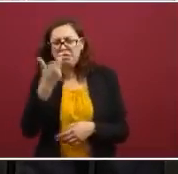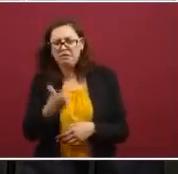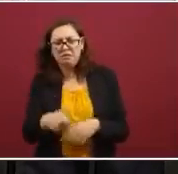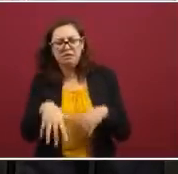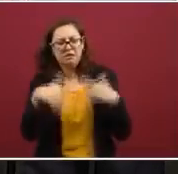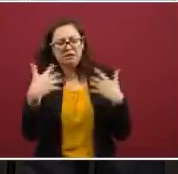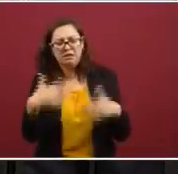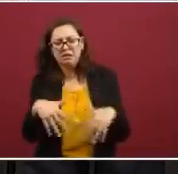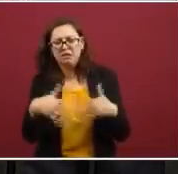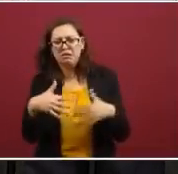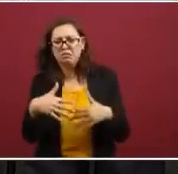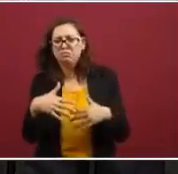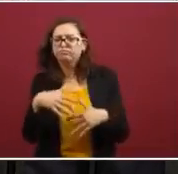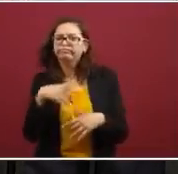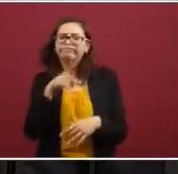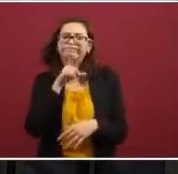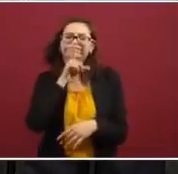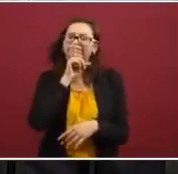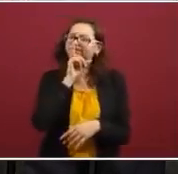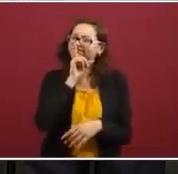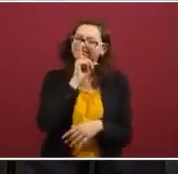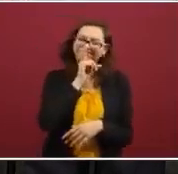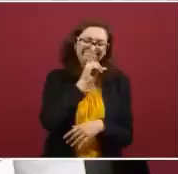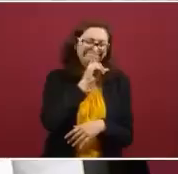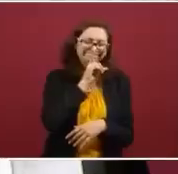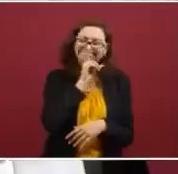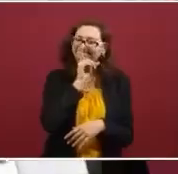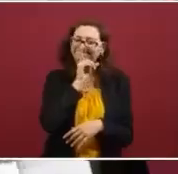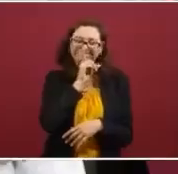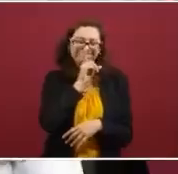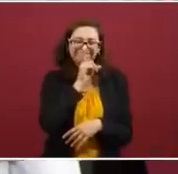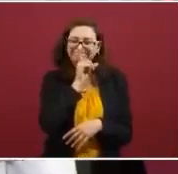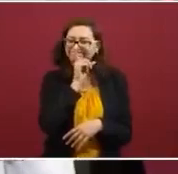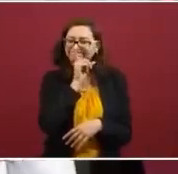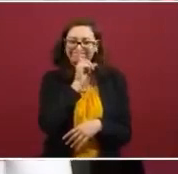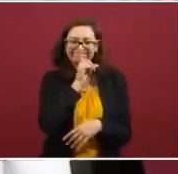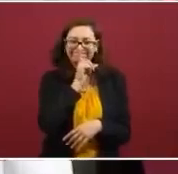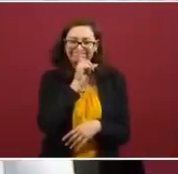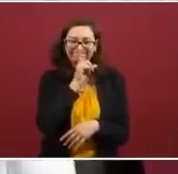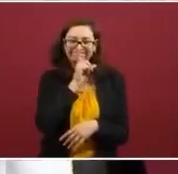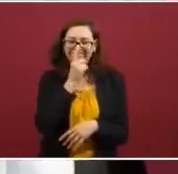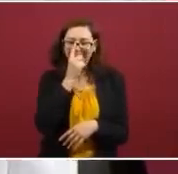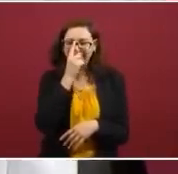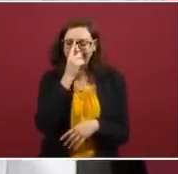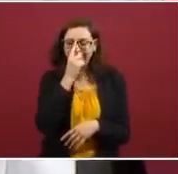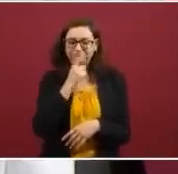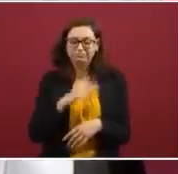eso, quienes tienen información